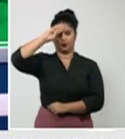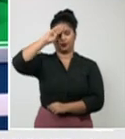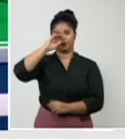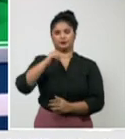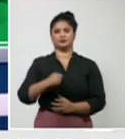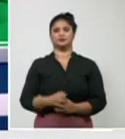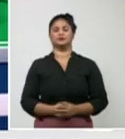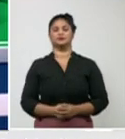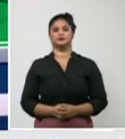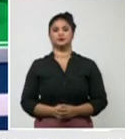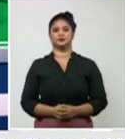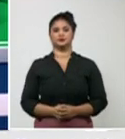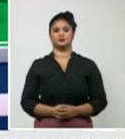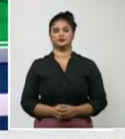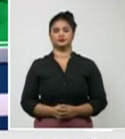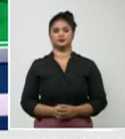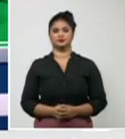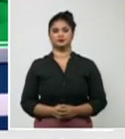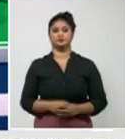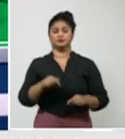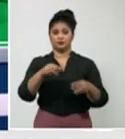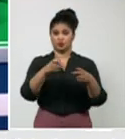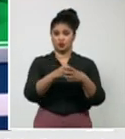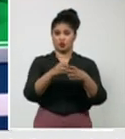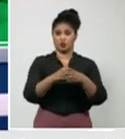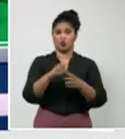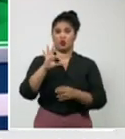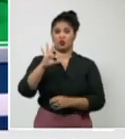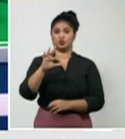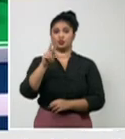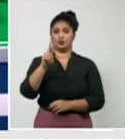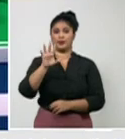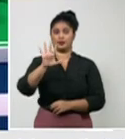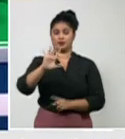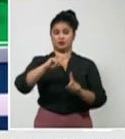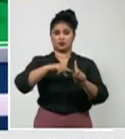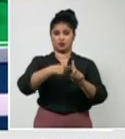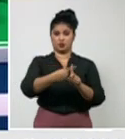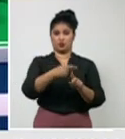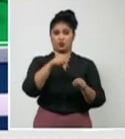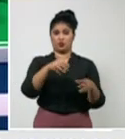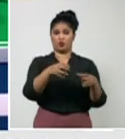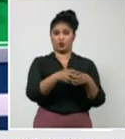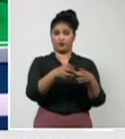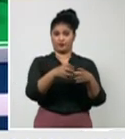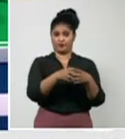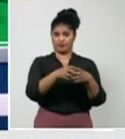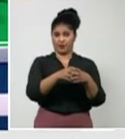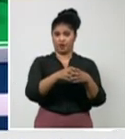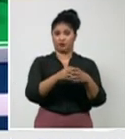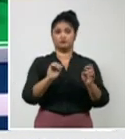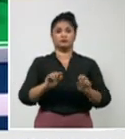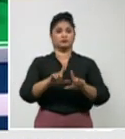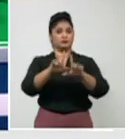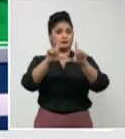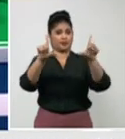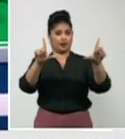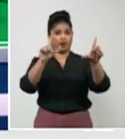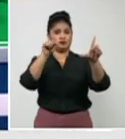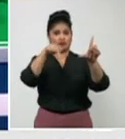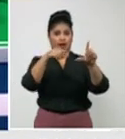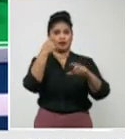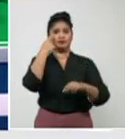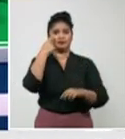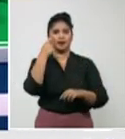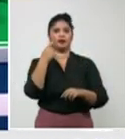los 825, nuevamente, y me ayudan con el gráfico donde salen los autóctonos y